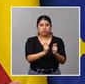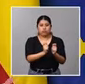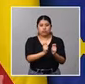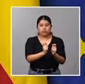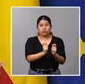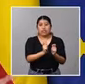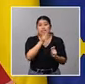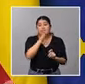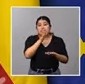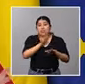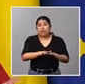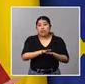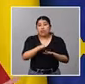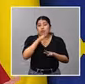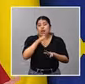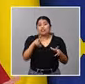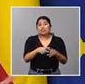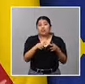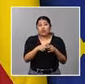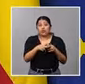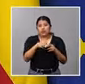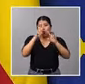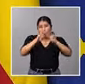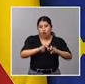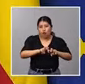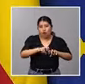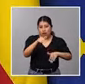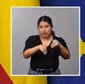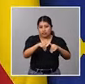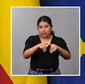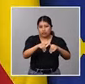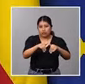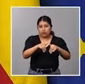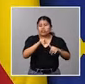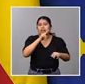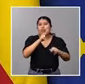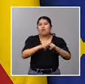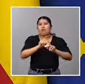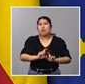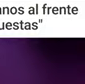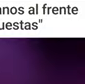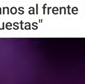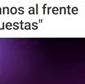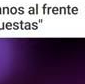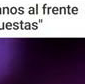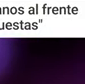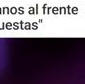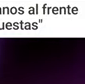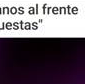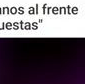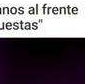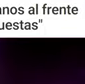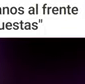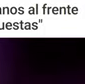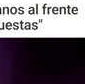confirme aquel sociólogo que acierta las encuestas O sea que sí queda queda el nombre queda el nombre confirmado lógico